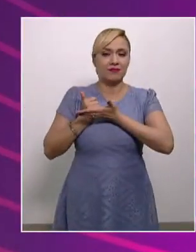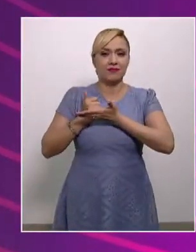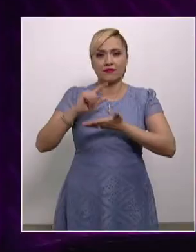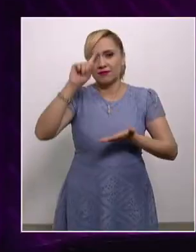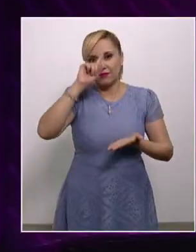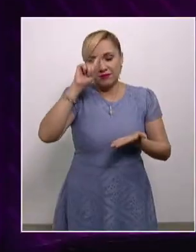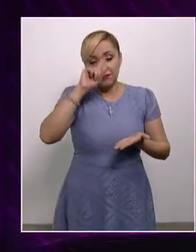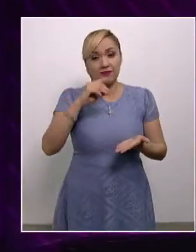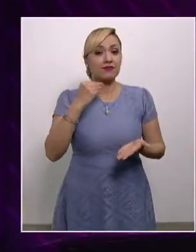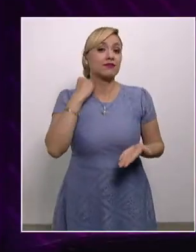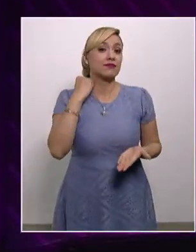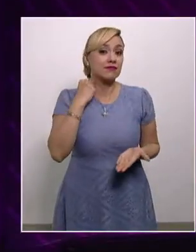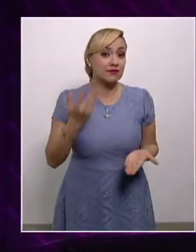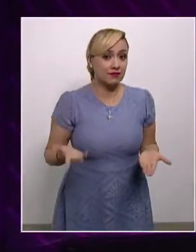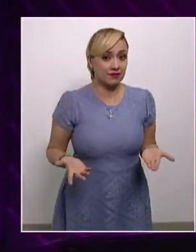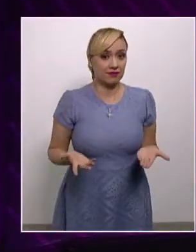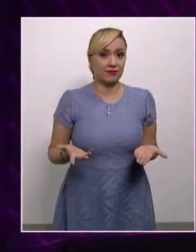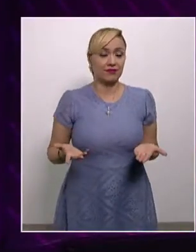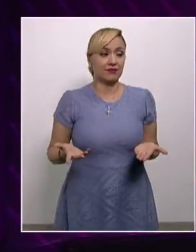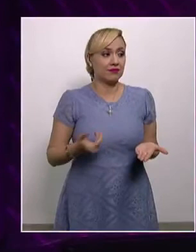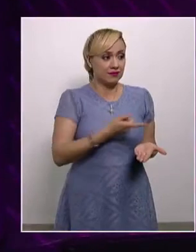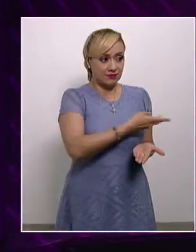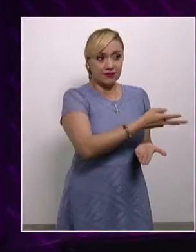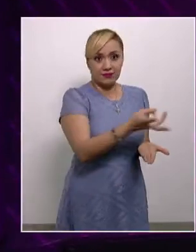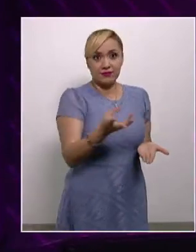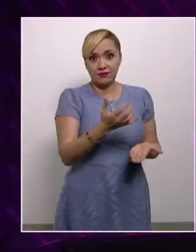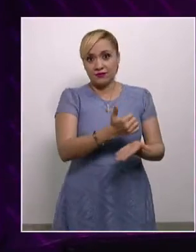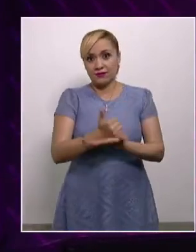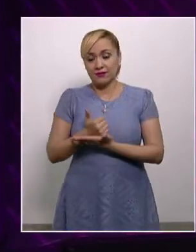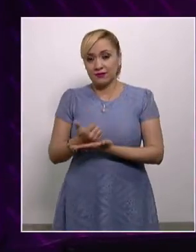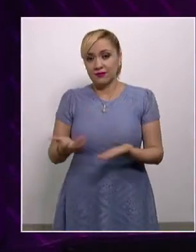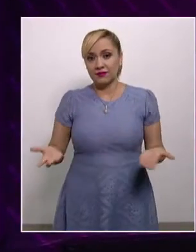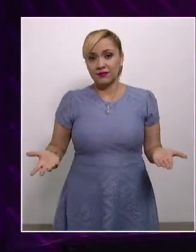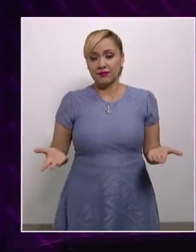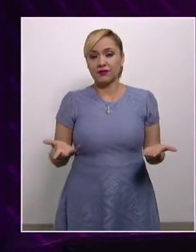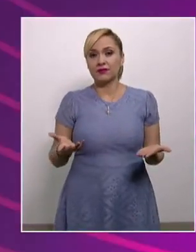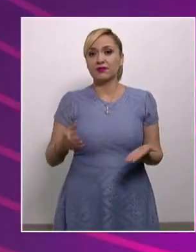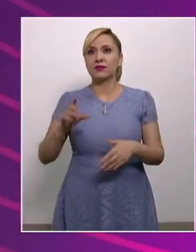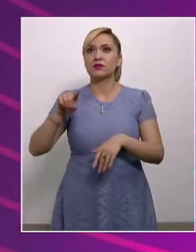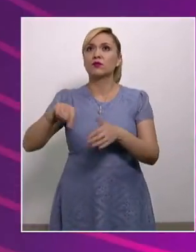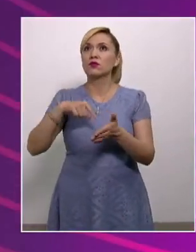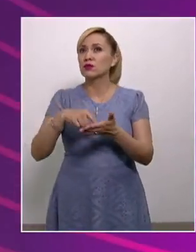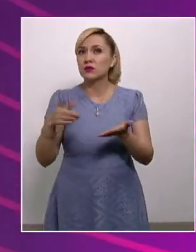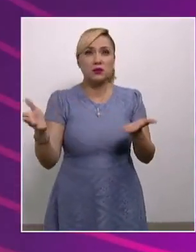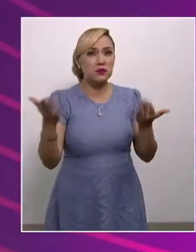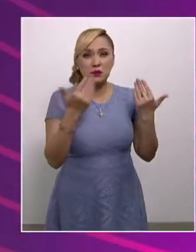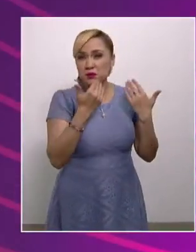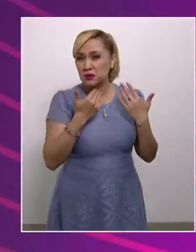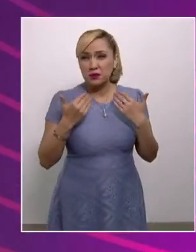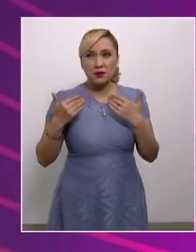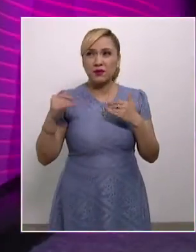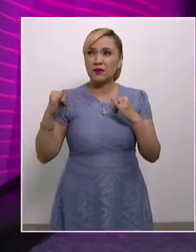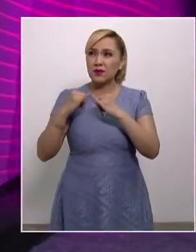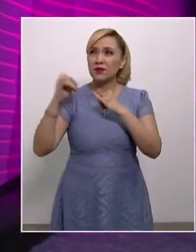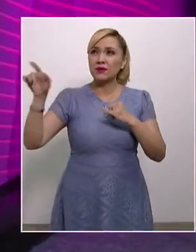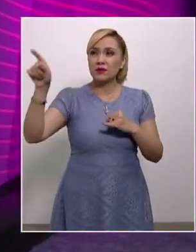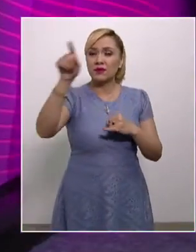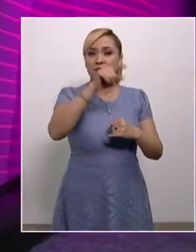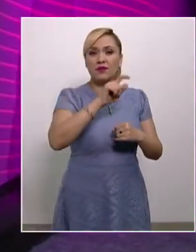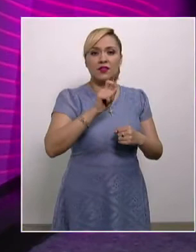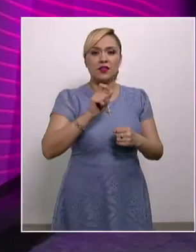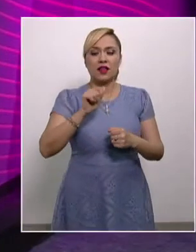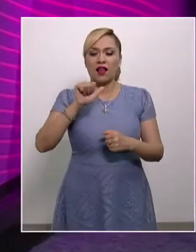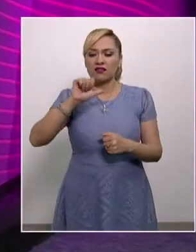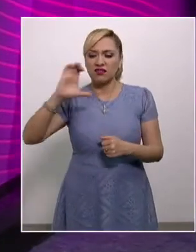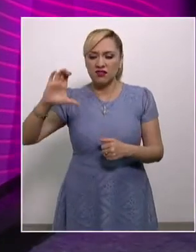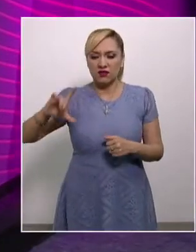asesoría jurídica, en algunos, ustedes nos asesoraron en estos temas, Clínica Condesa, si no hubiera habido tantas dependencias de sociedad civil,